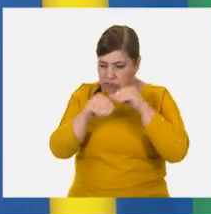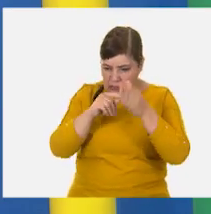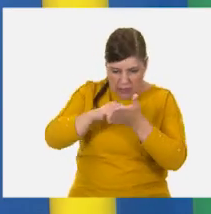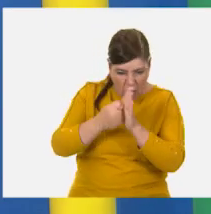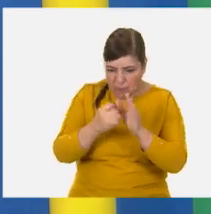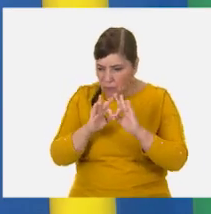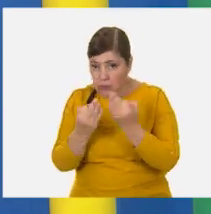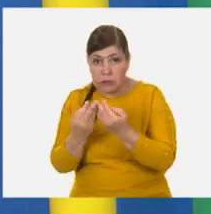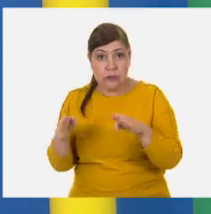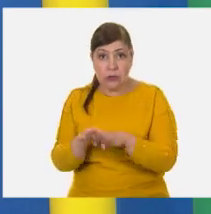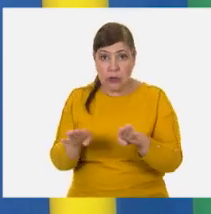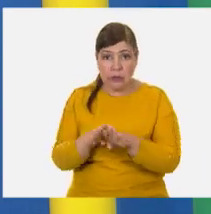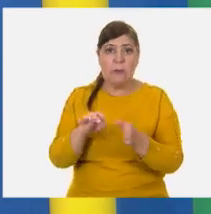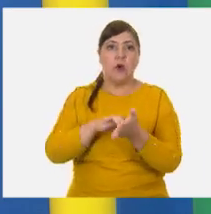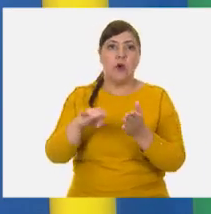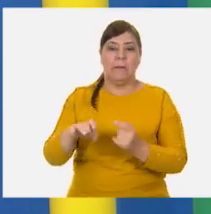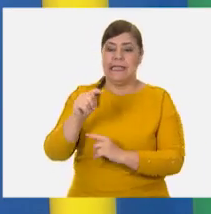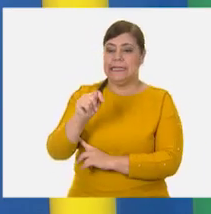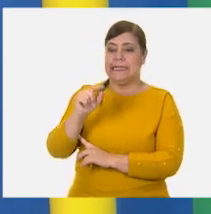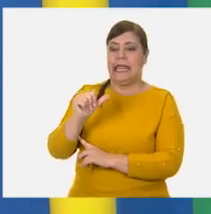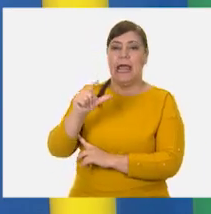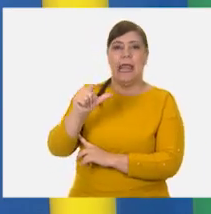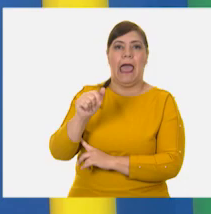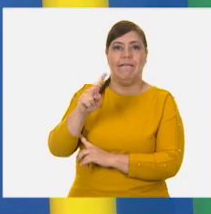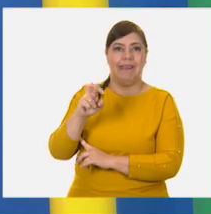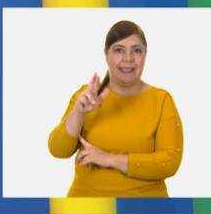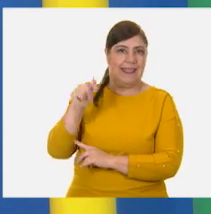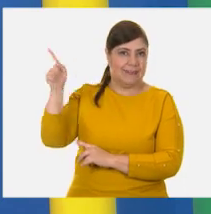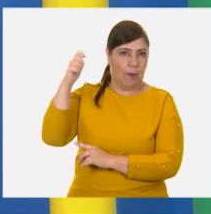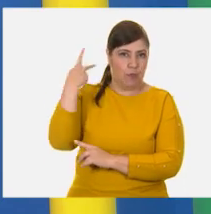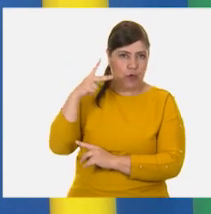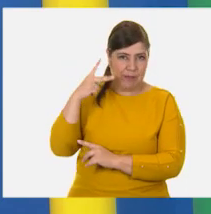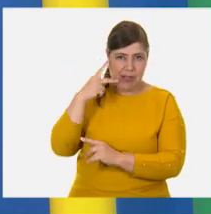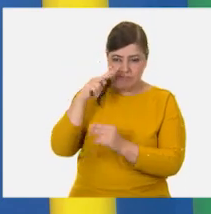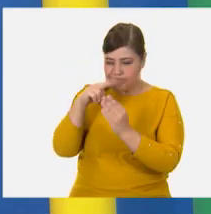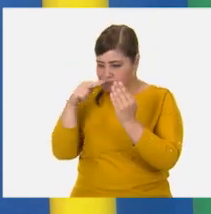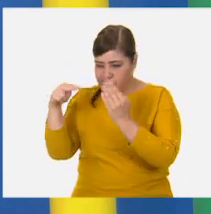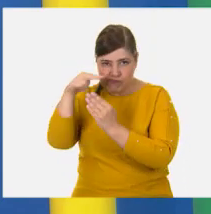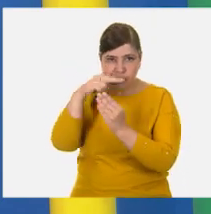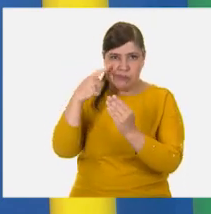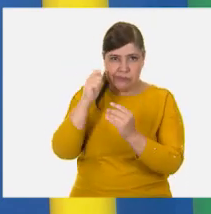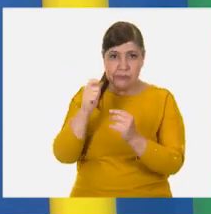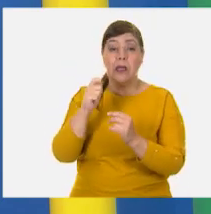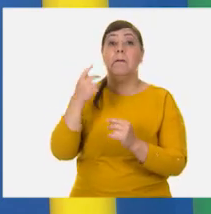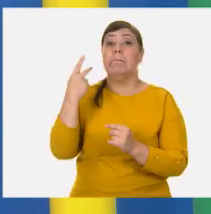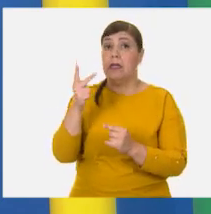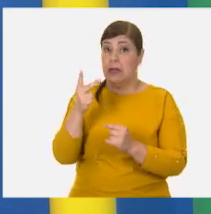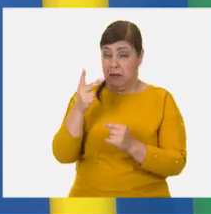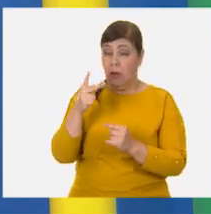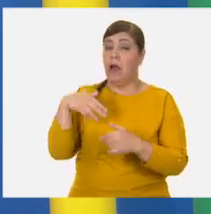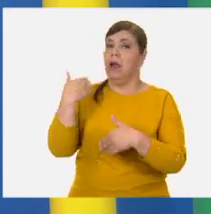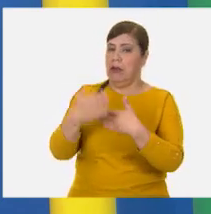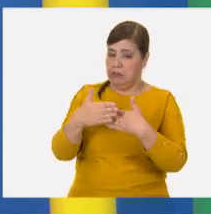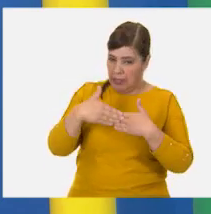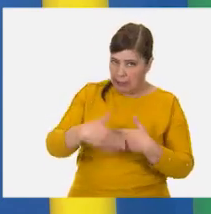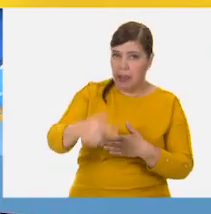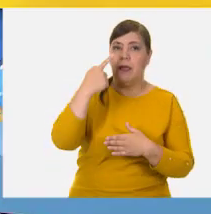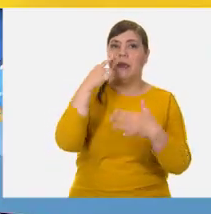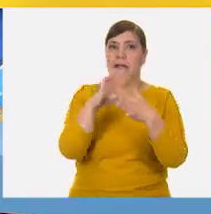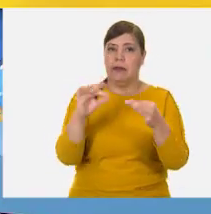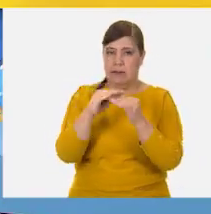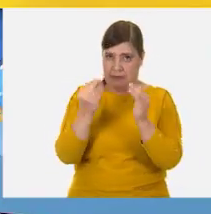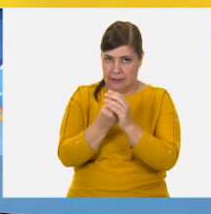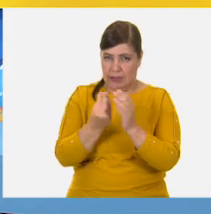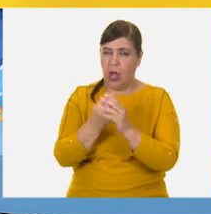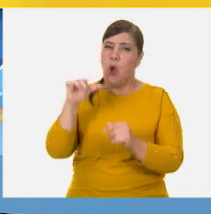país, como la talavera. Pero este tema lo estudiaremos de manera más específica en otras clases. Por